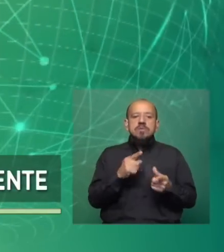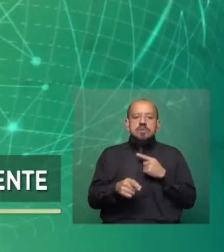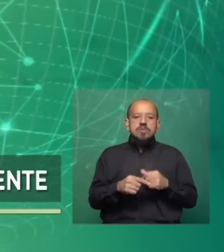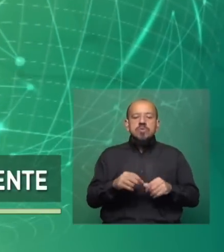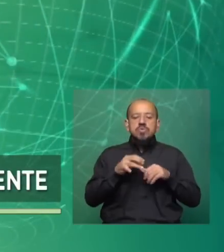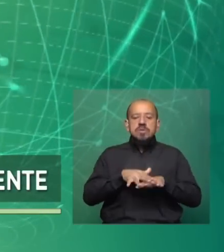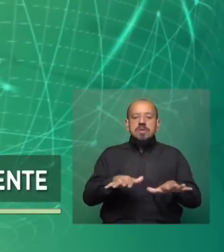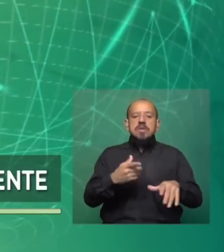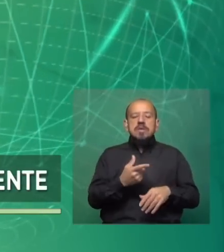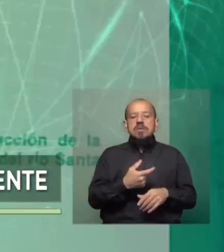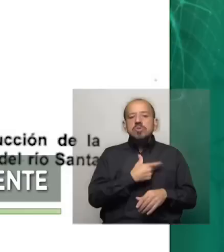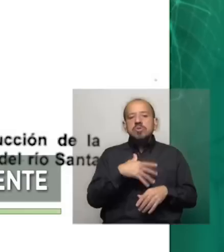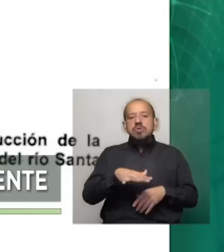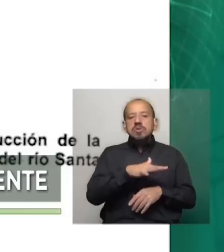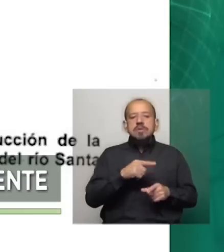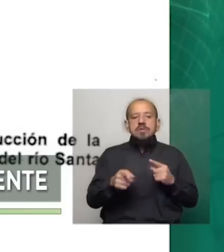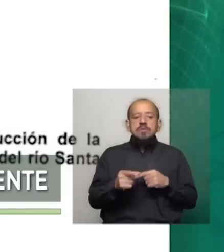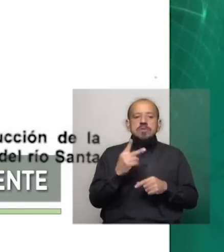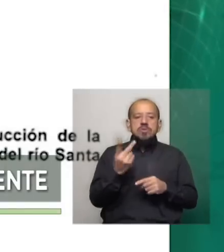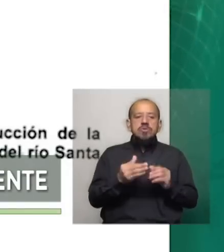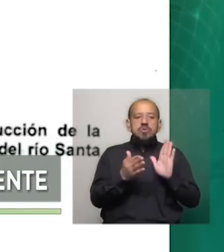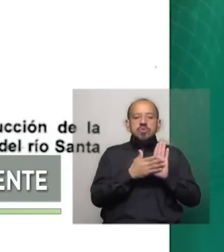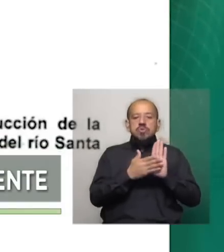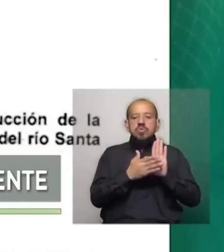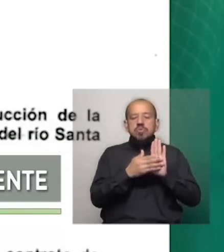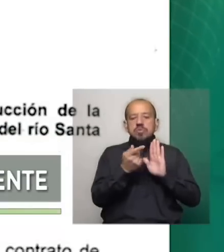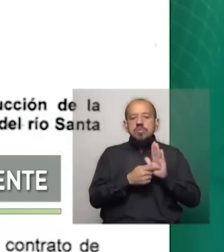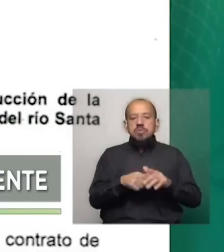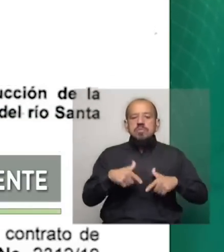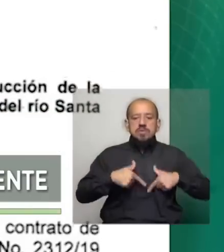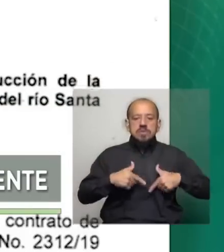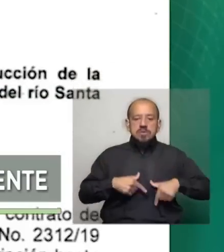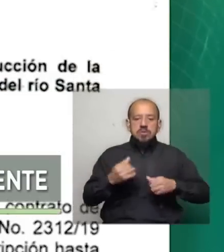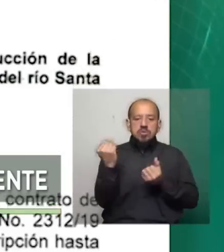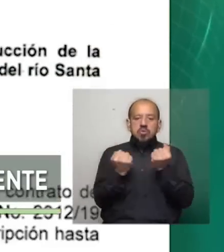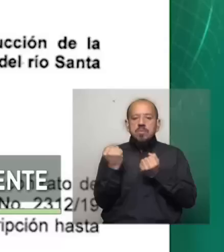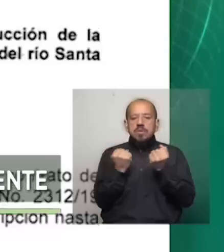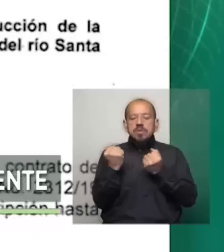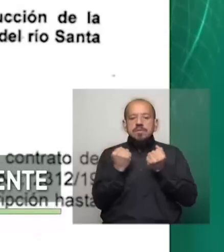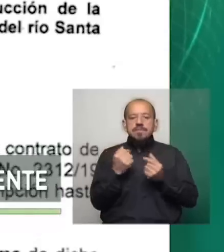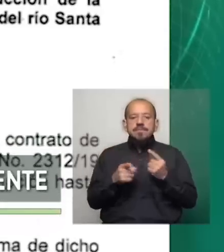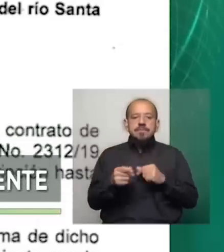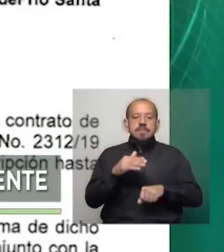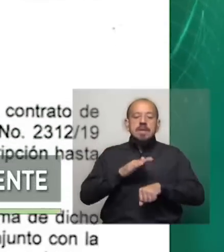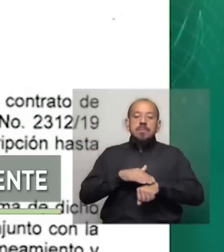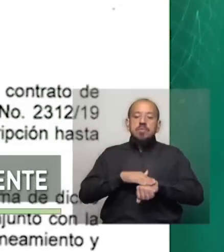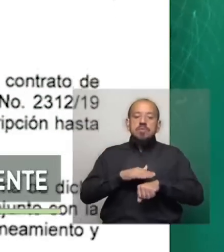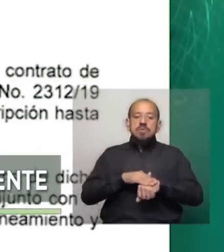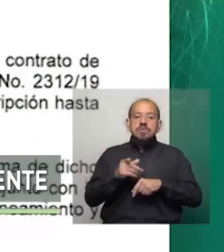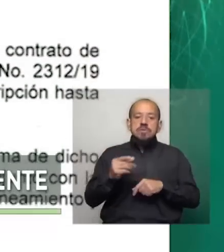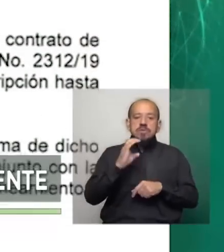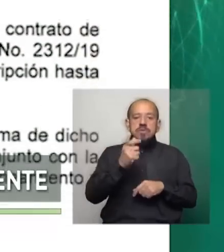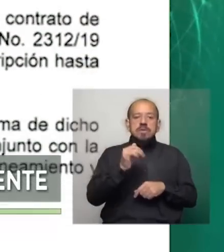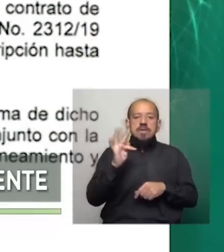el alcalde acompañó su mensaje con dos documentos enviados por el Ministerio de economía y finanzas al encargado de la oficina de